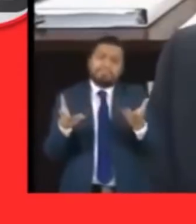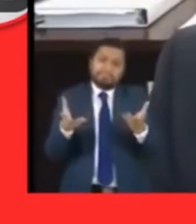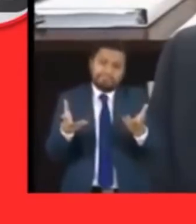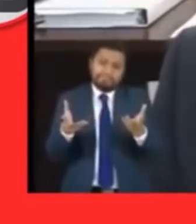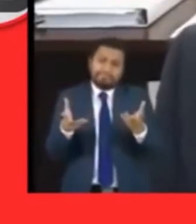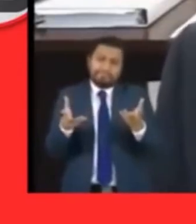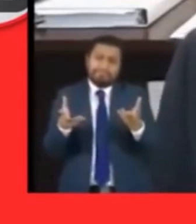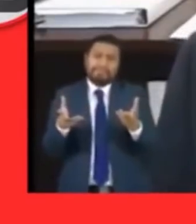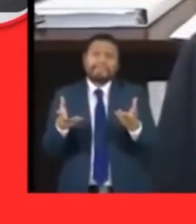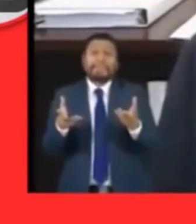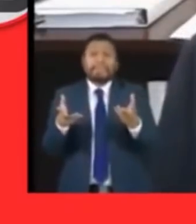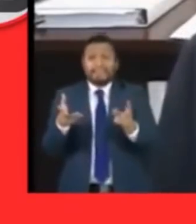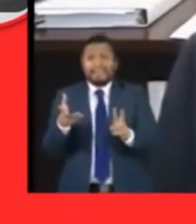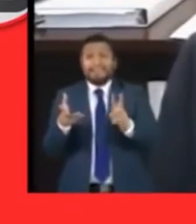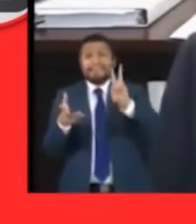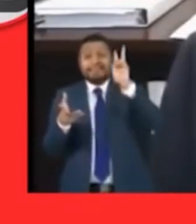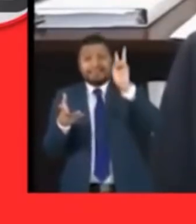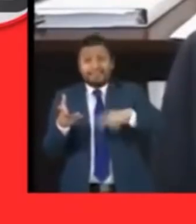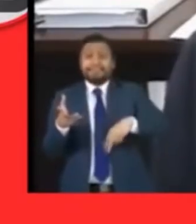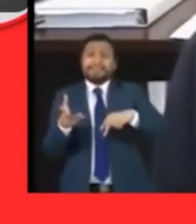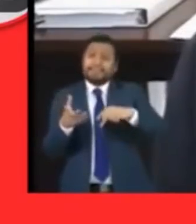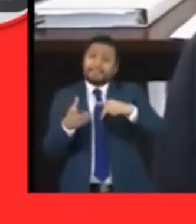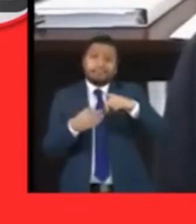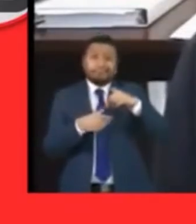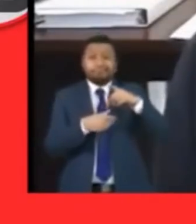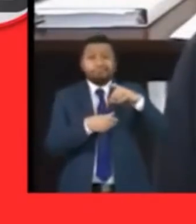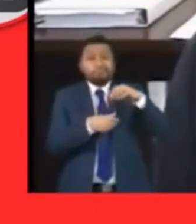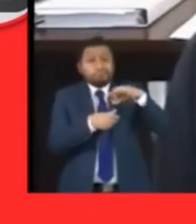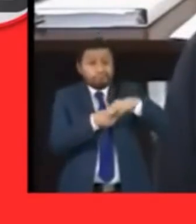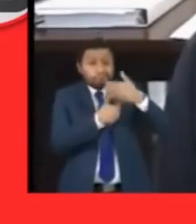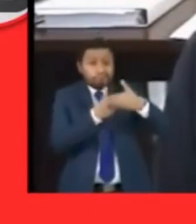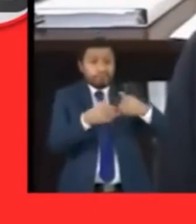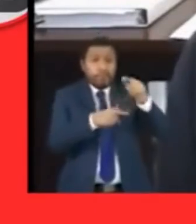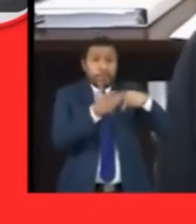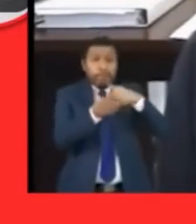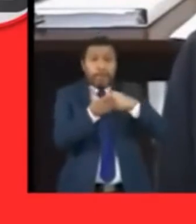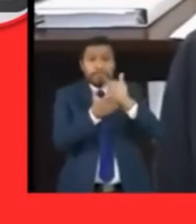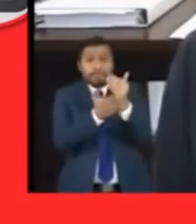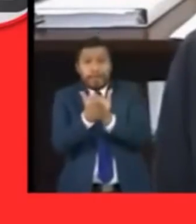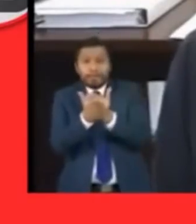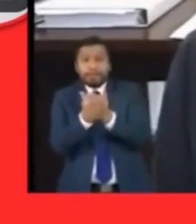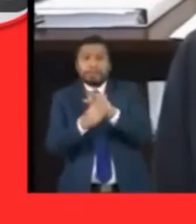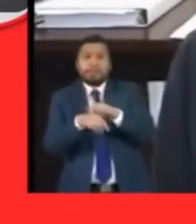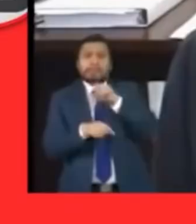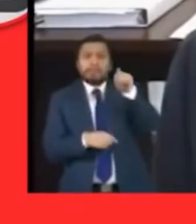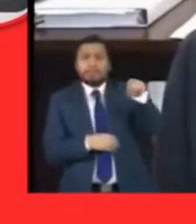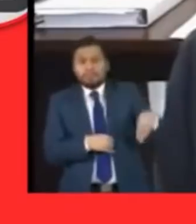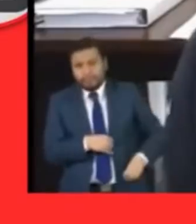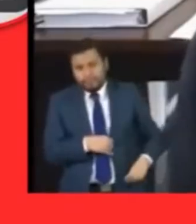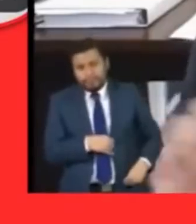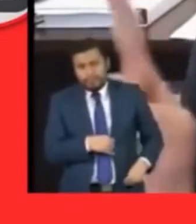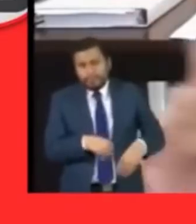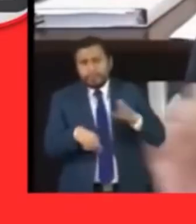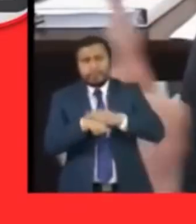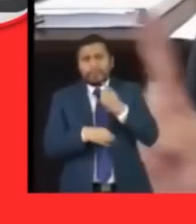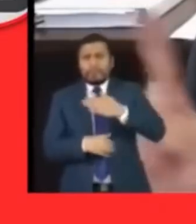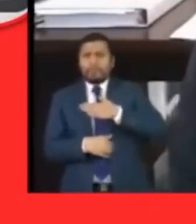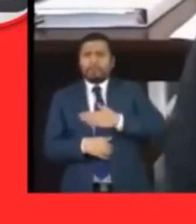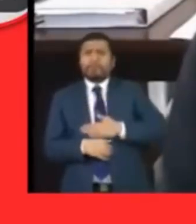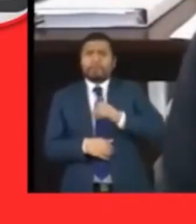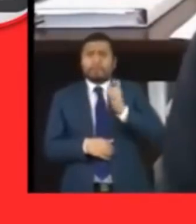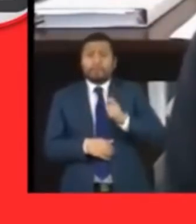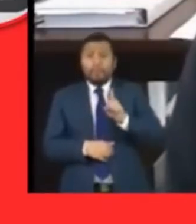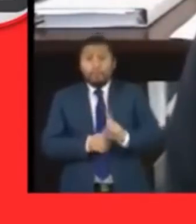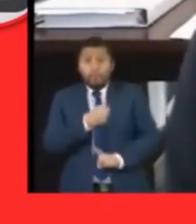que nos permite legalmente instalar menos casillas, hacerse ejercicio con menos casillas. Porque la propia justicia reconoce que el problema no es del